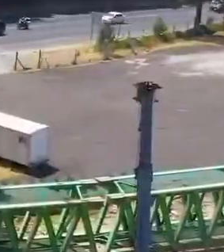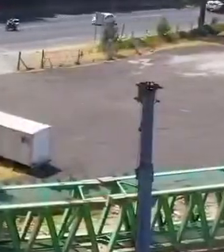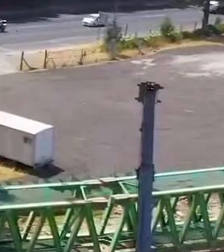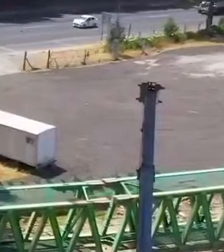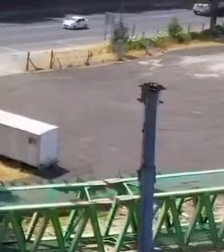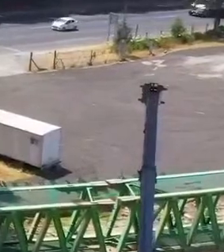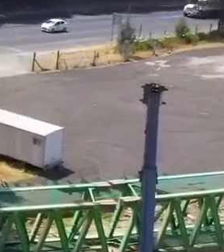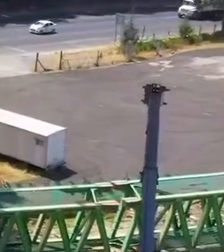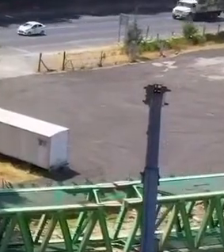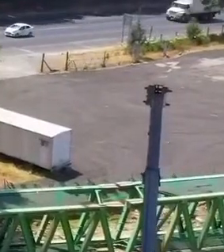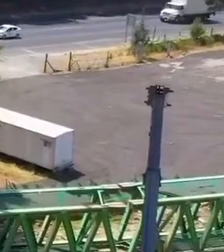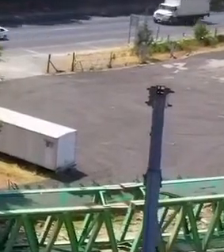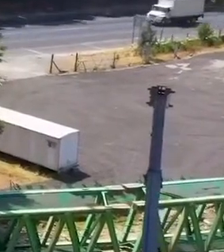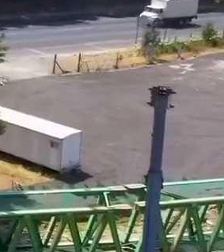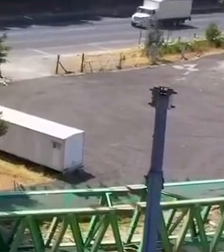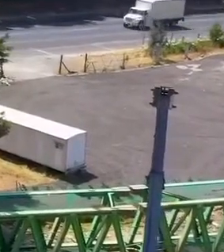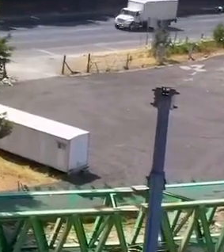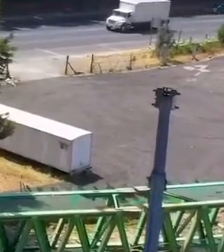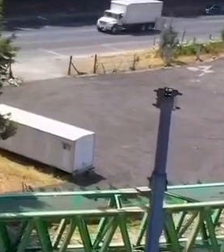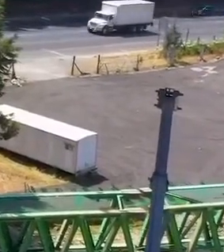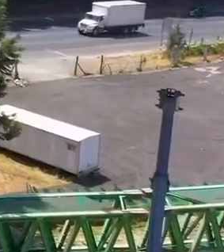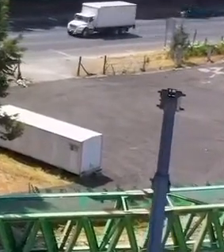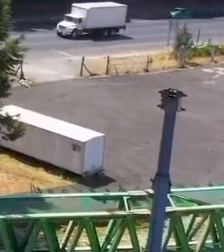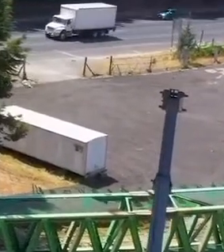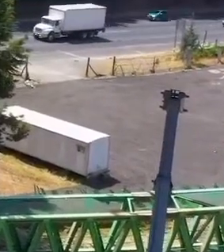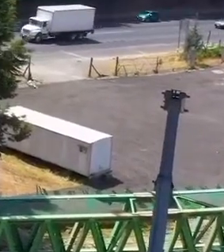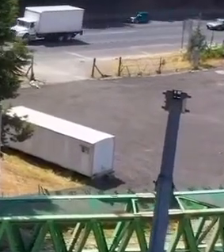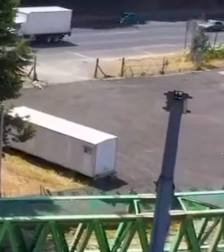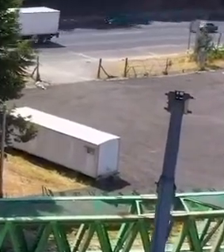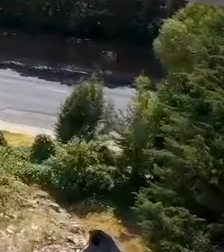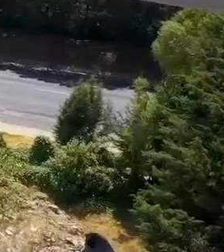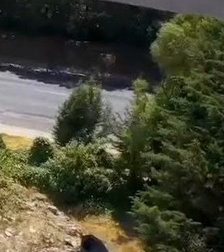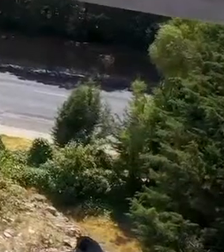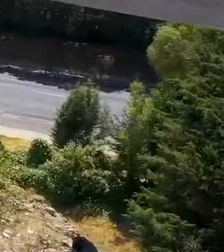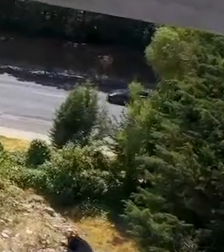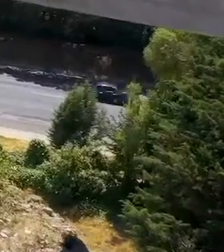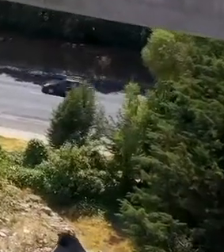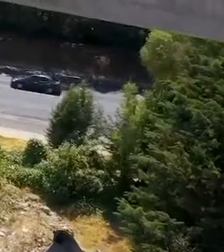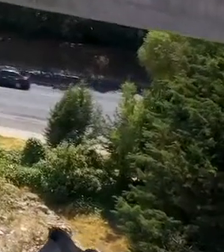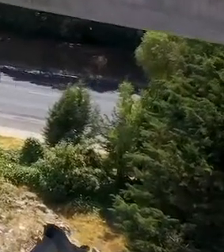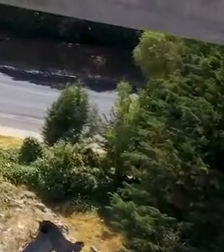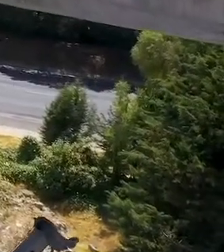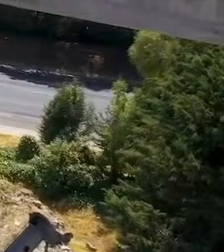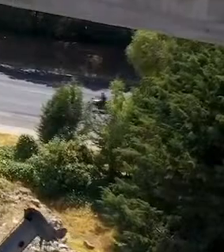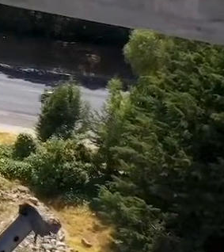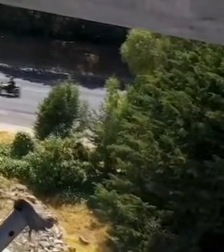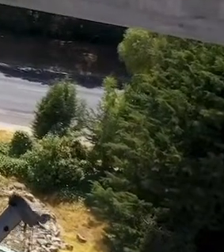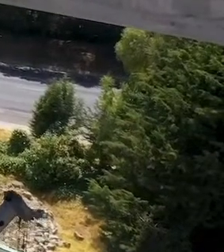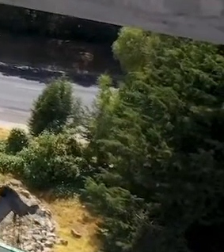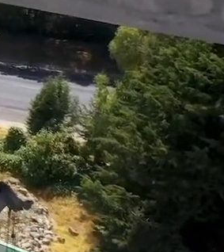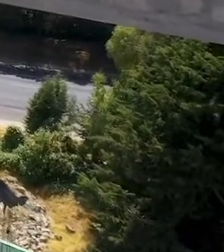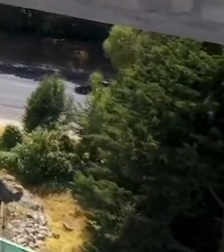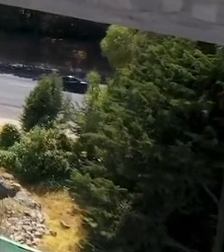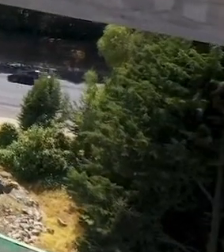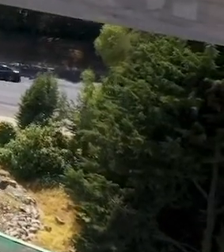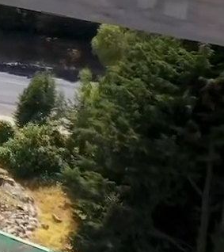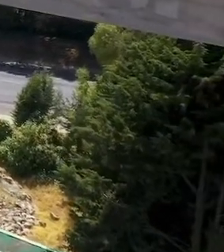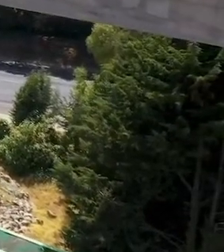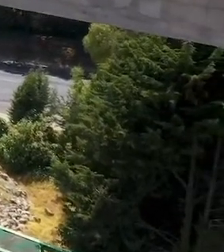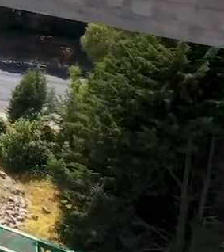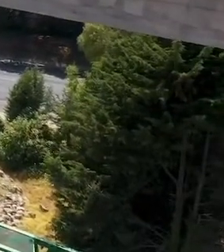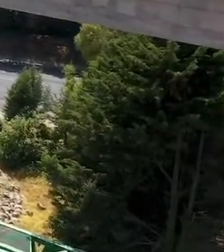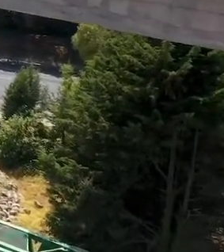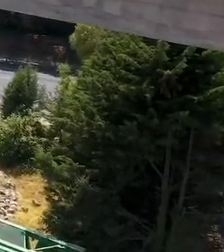Topes sísmicos. Después de retirar la autosimbra, se prosigue con la construcción de los topes estructurales que garantizan la estabilidad